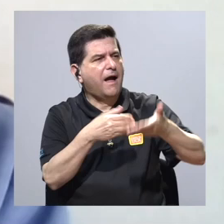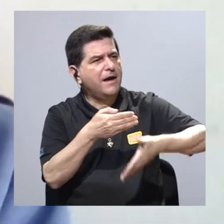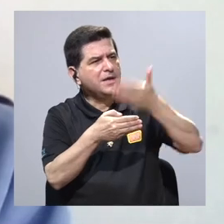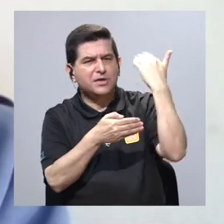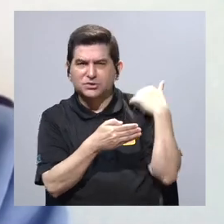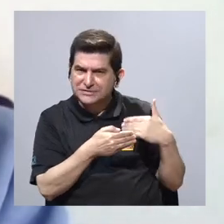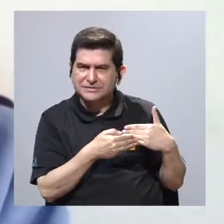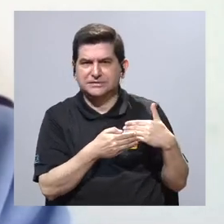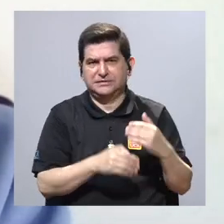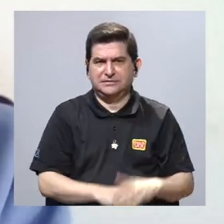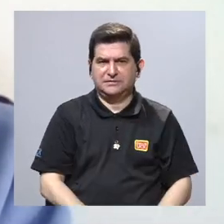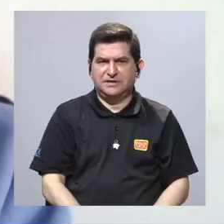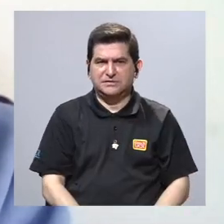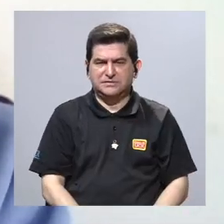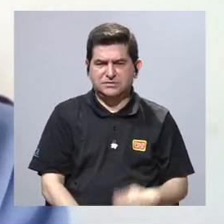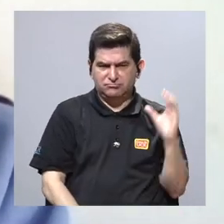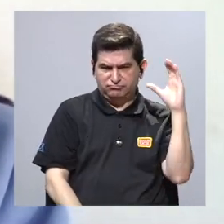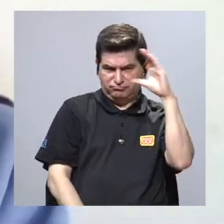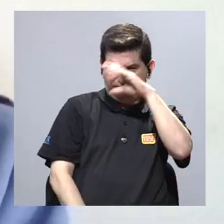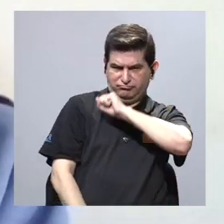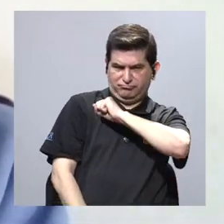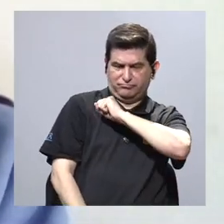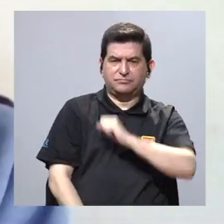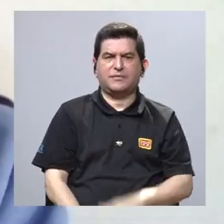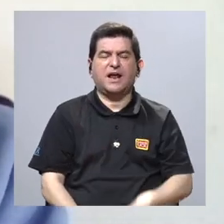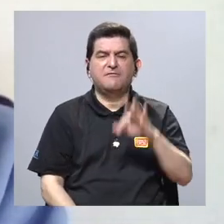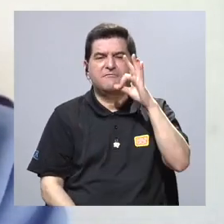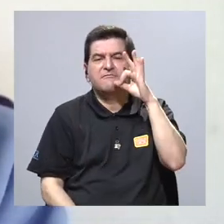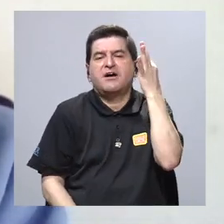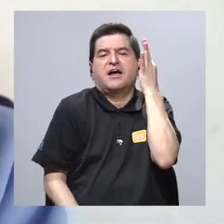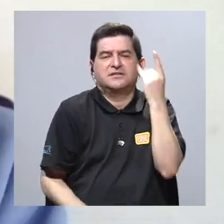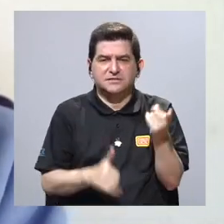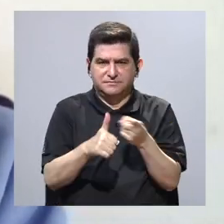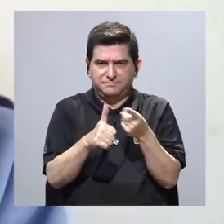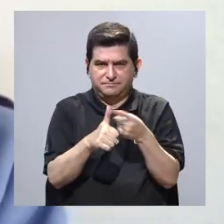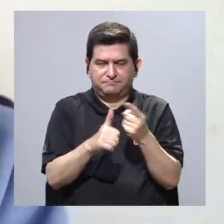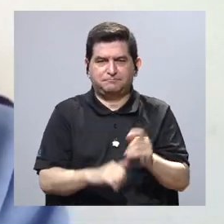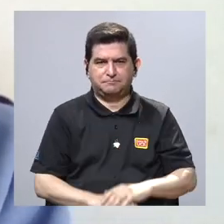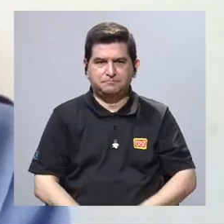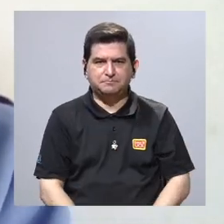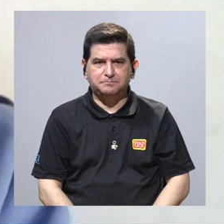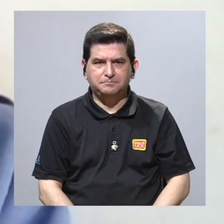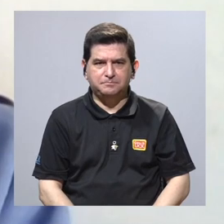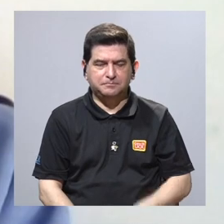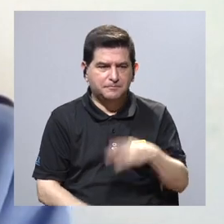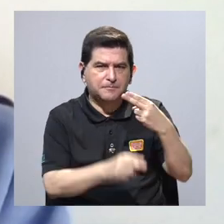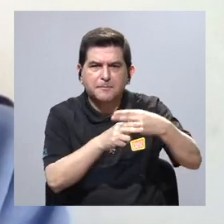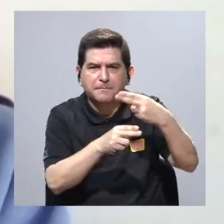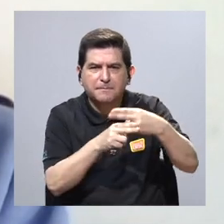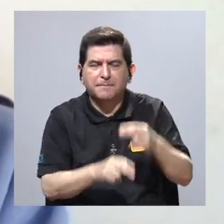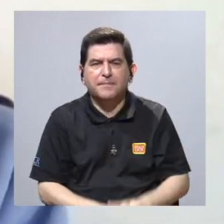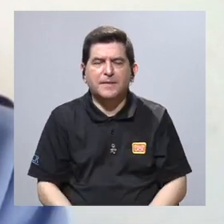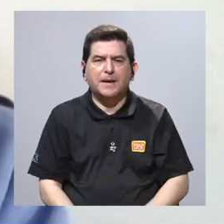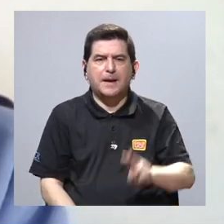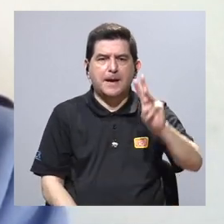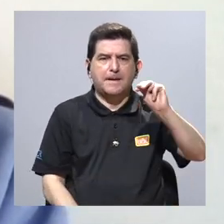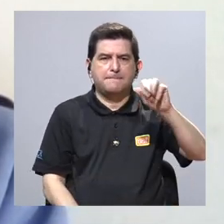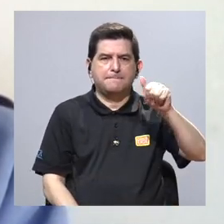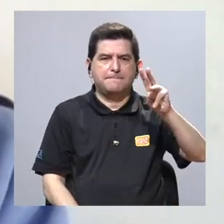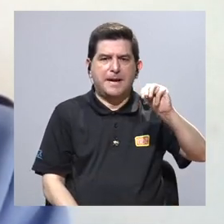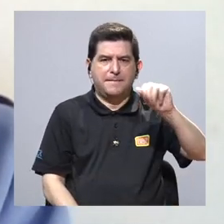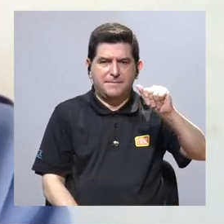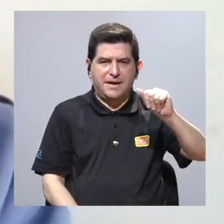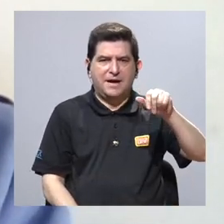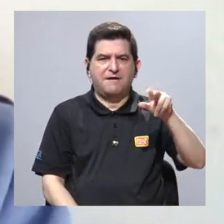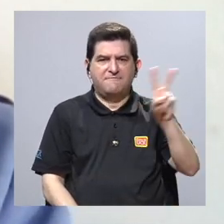Hace unos años se descubrió en Francia, primero, lo que se llaman los